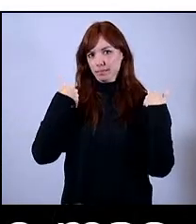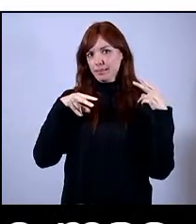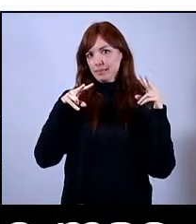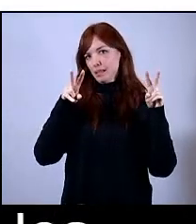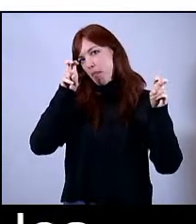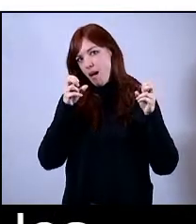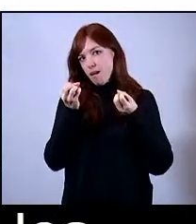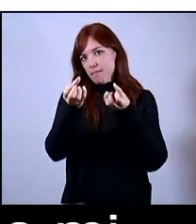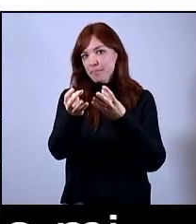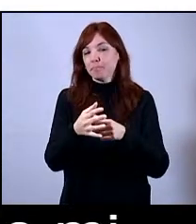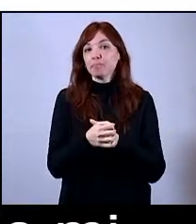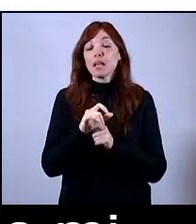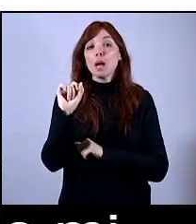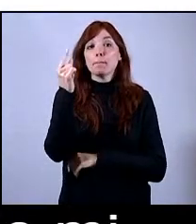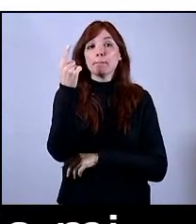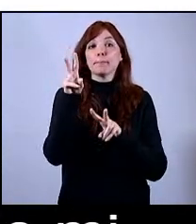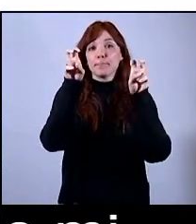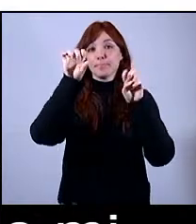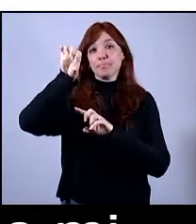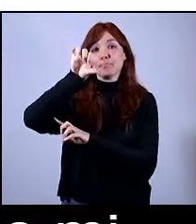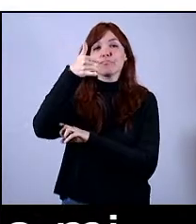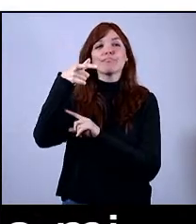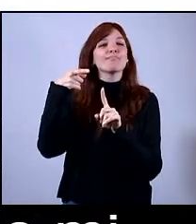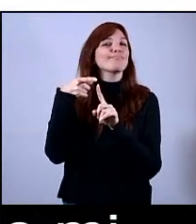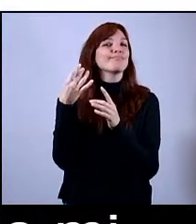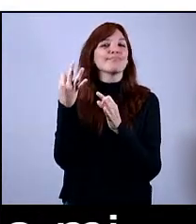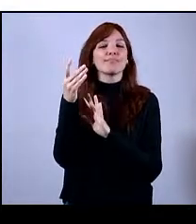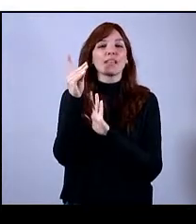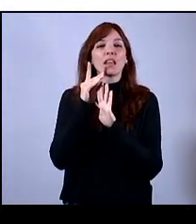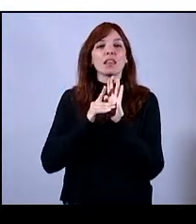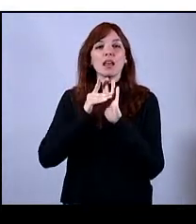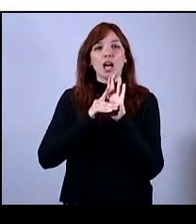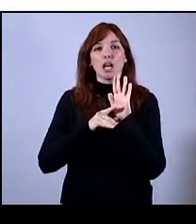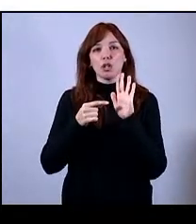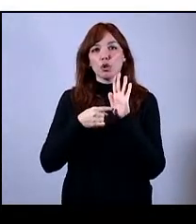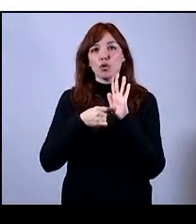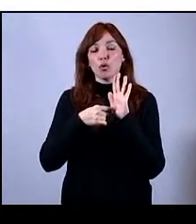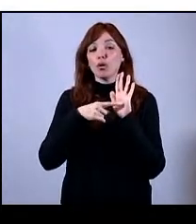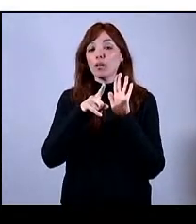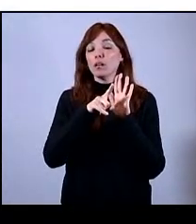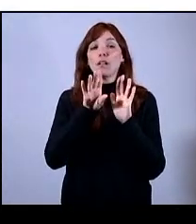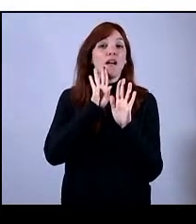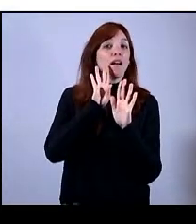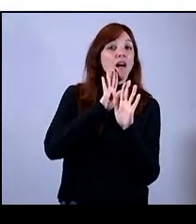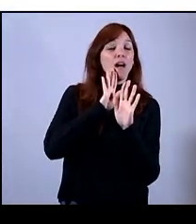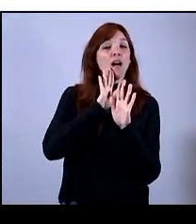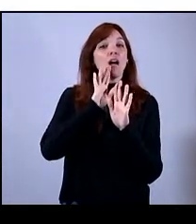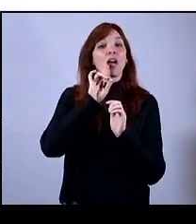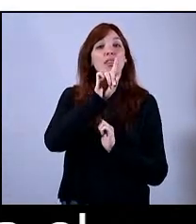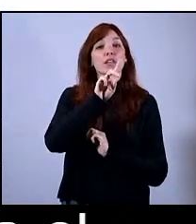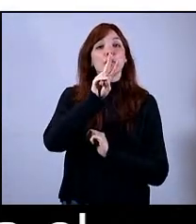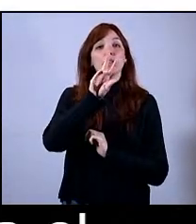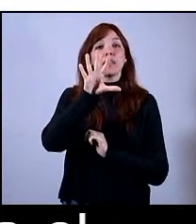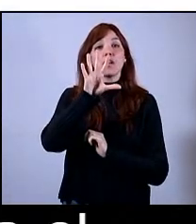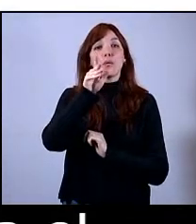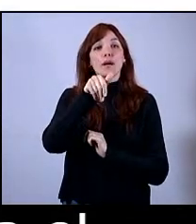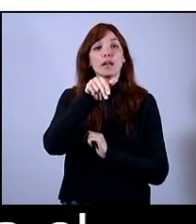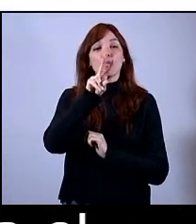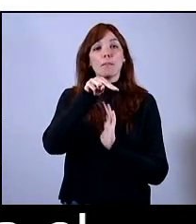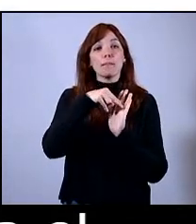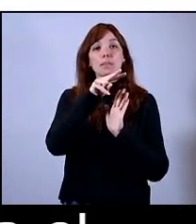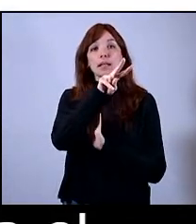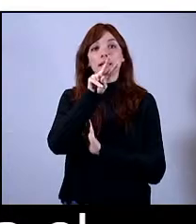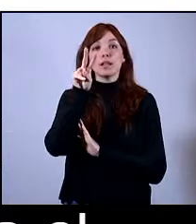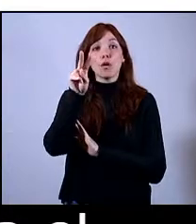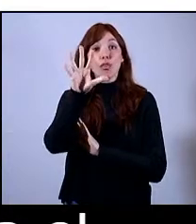lugar, se ha aprobado un decreto que modifica el decreto 125/2022 de 5